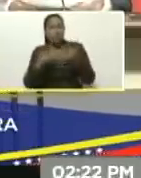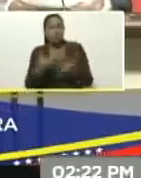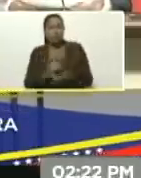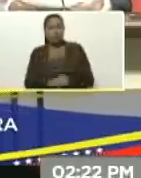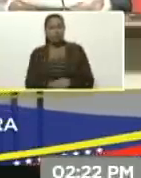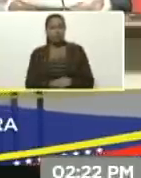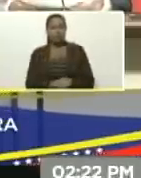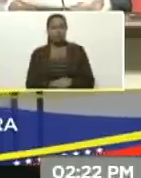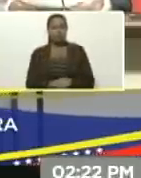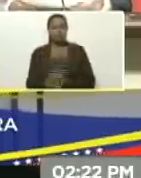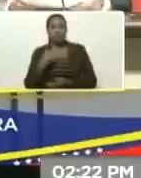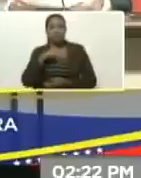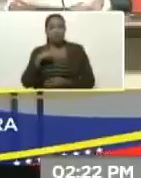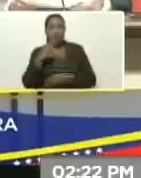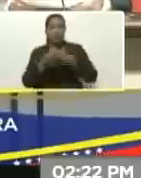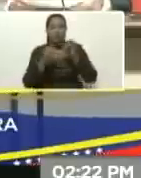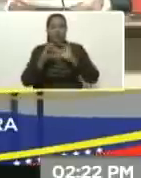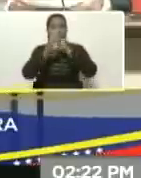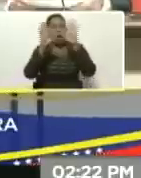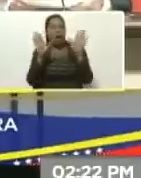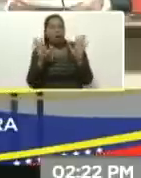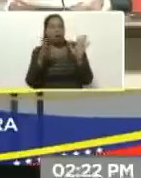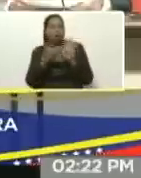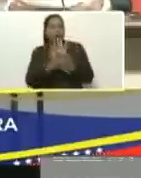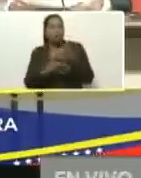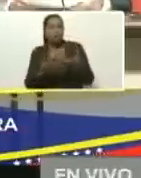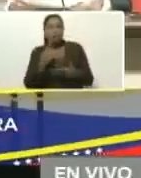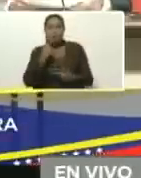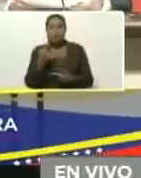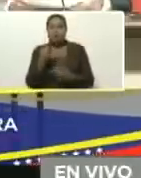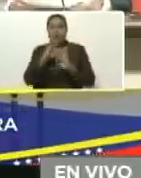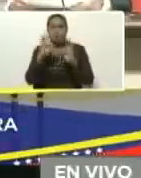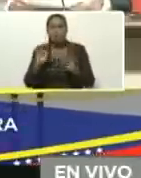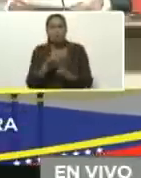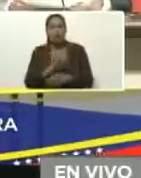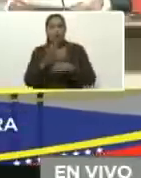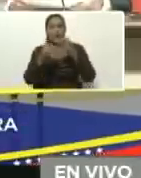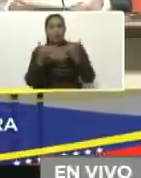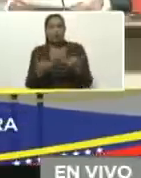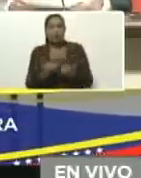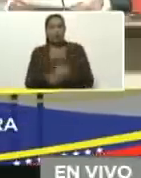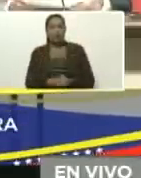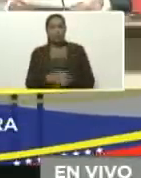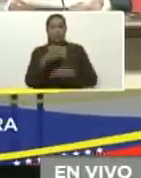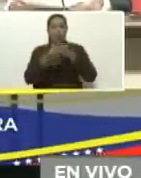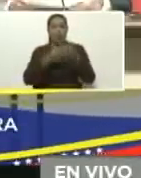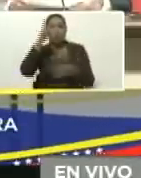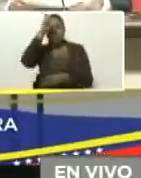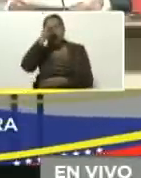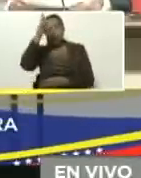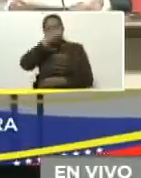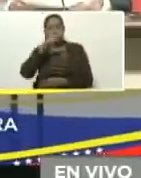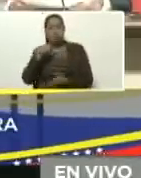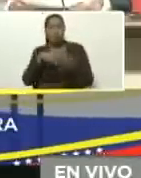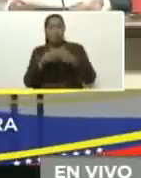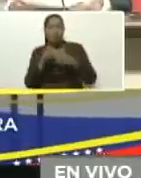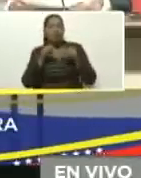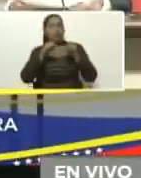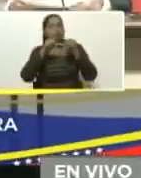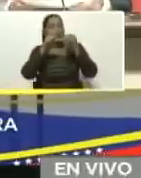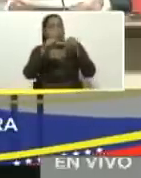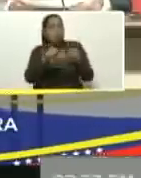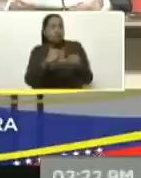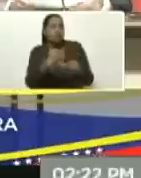unilateral está muy claro. Por lo tanto, dicho esto, hasta ahora, como Turquía, nosotros vamos a seguir